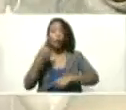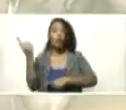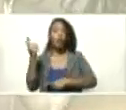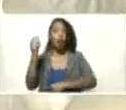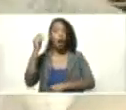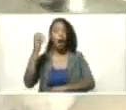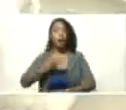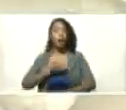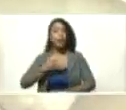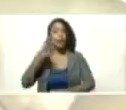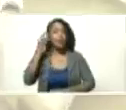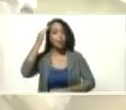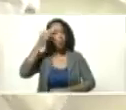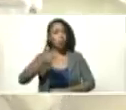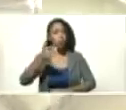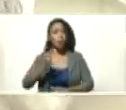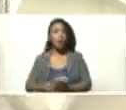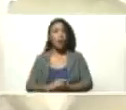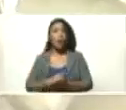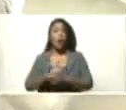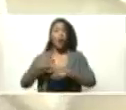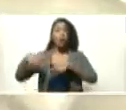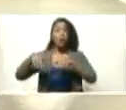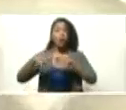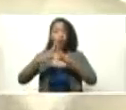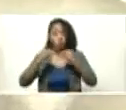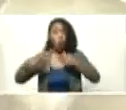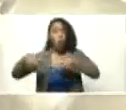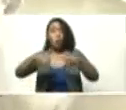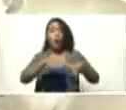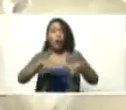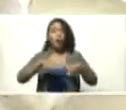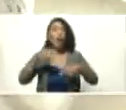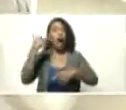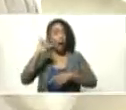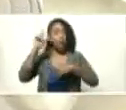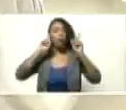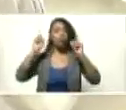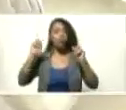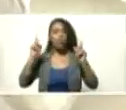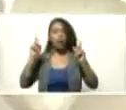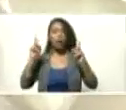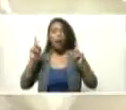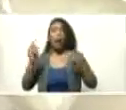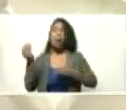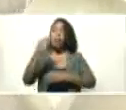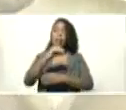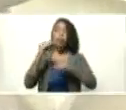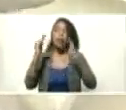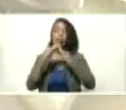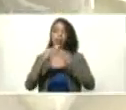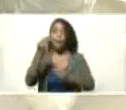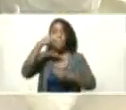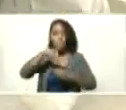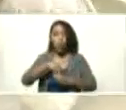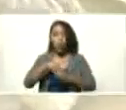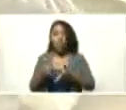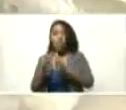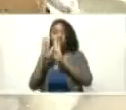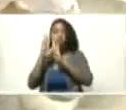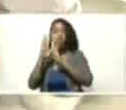alcaldesa, en todos los rincones hay música, pero además es la cuna del sistema de orquestas, además es la cuna de una infraestructura cultural dedicada